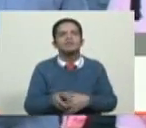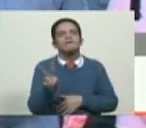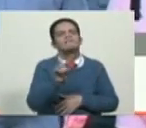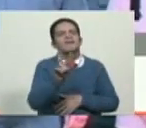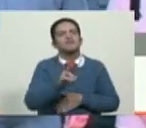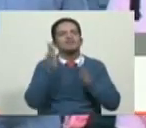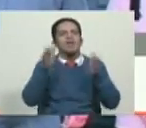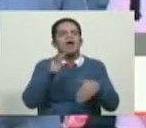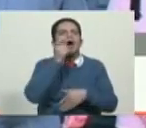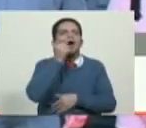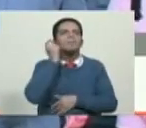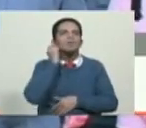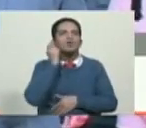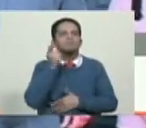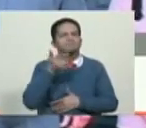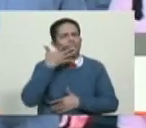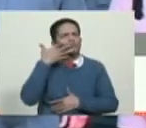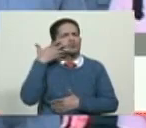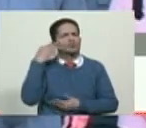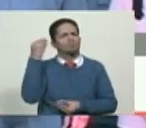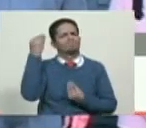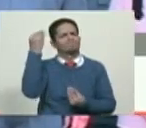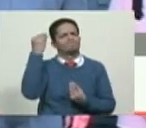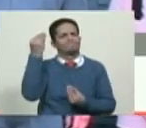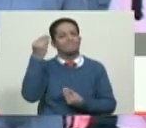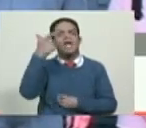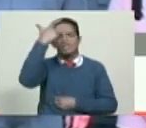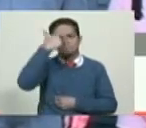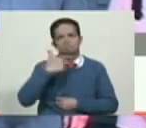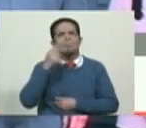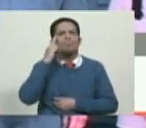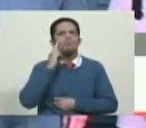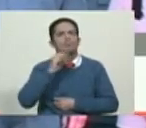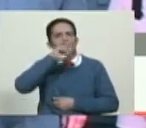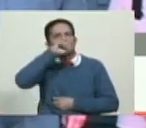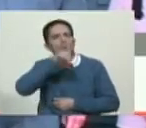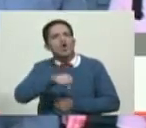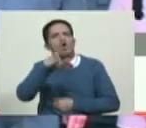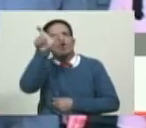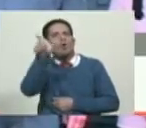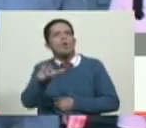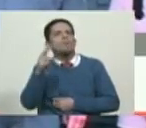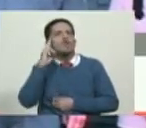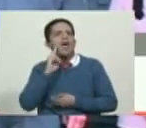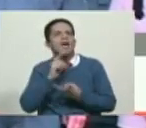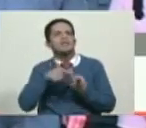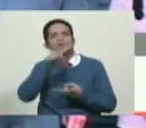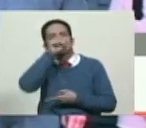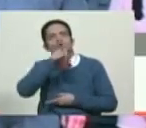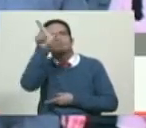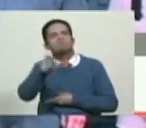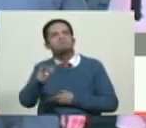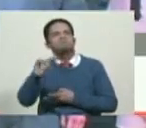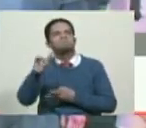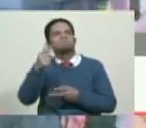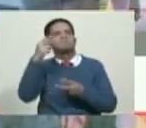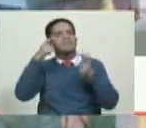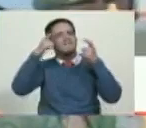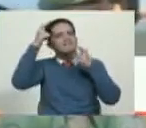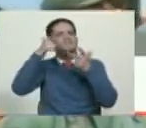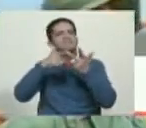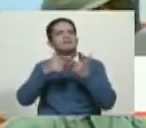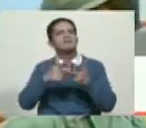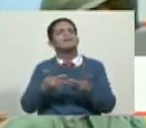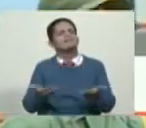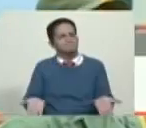venezolanas. Orgullo supremo de ser bolivarianos, de ser chavistas, de ser antiimperialistas. Vamos a la